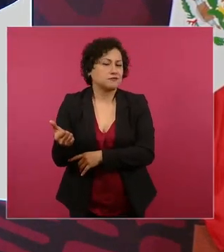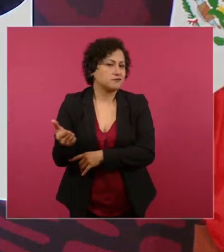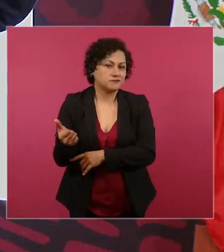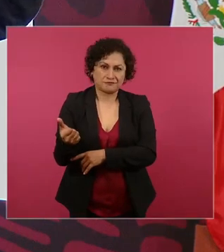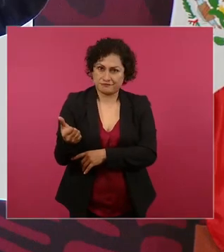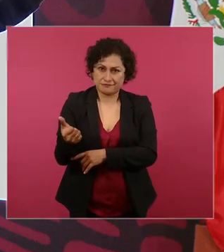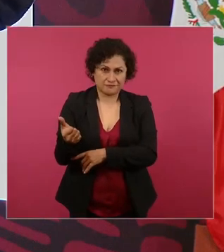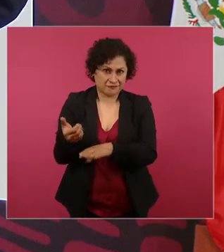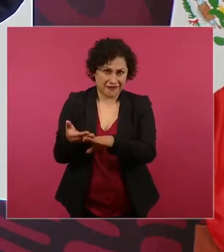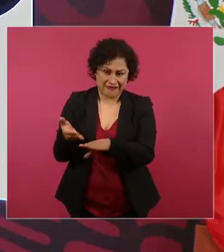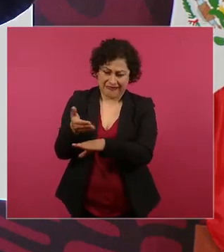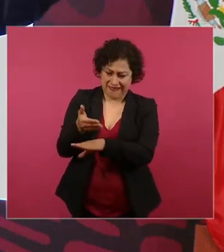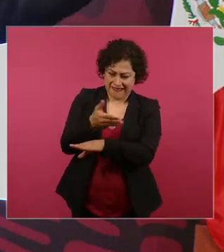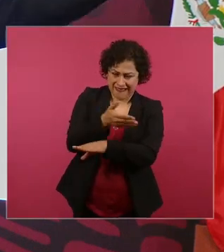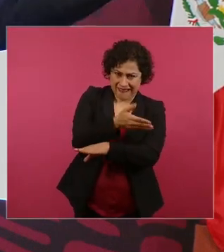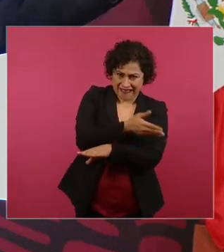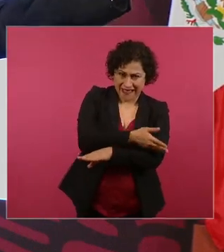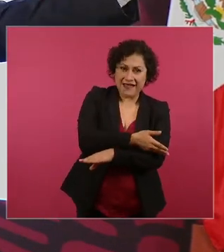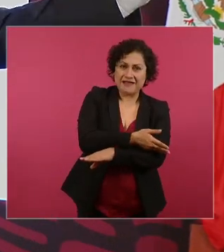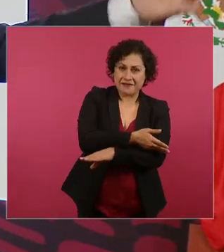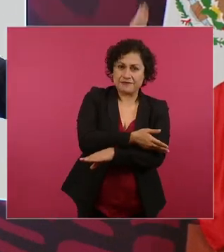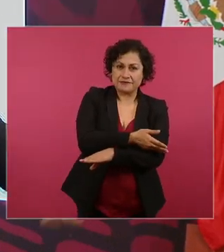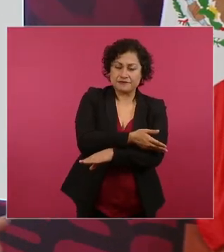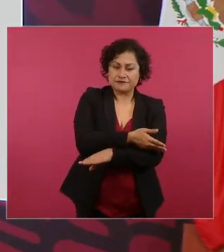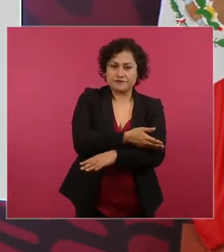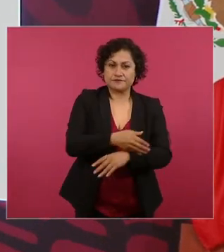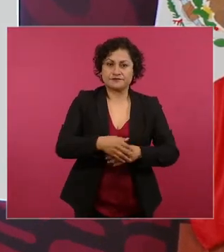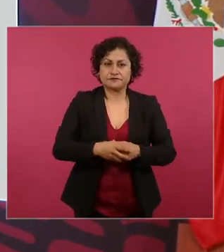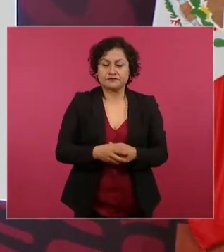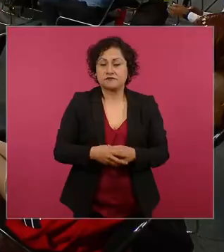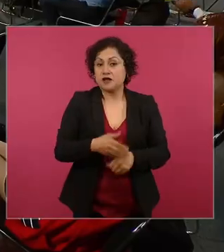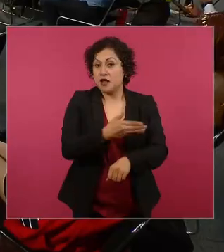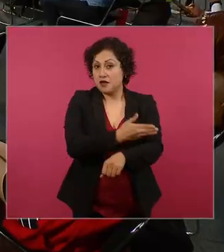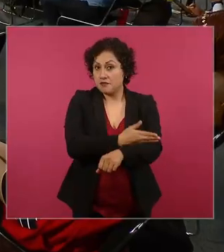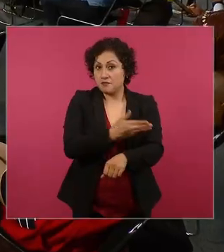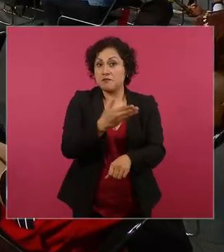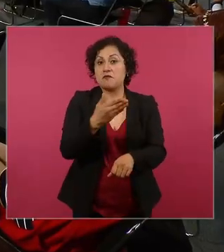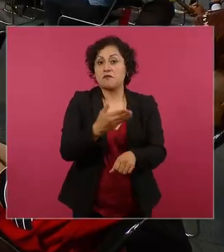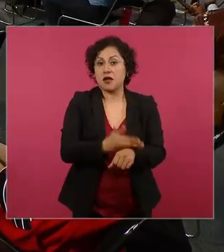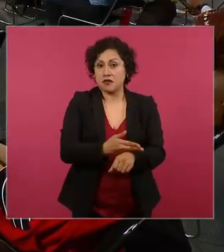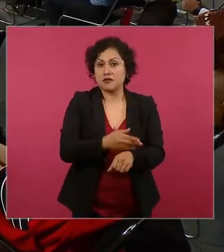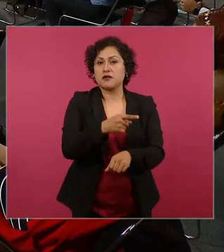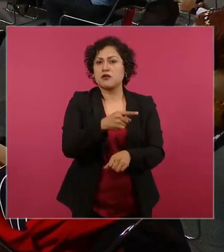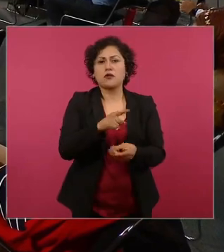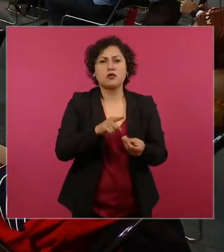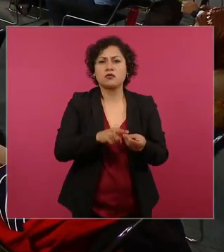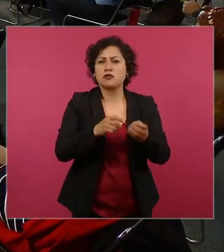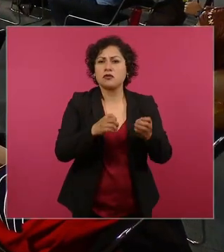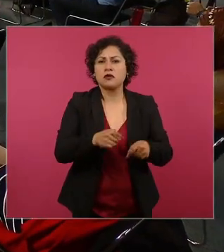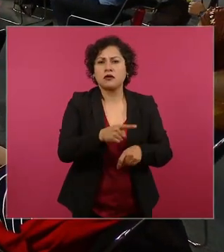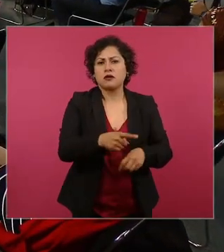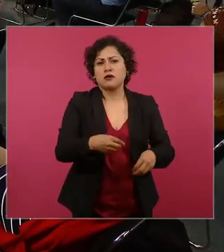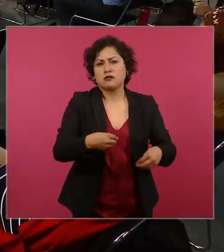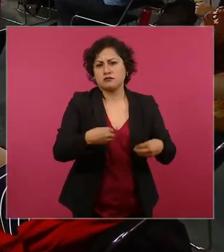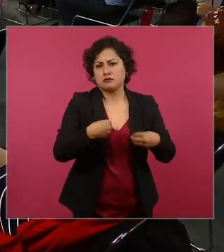Todavía estaba en su hacienda, allá en San Pedro de las Colonias.